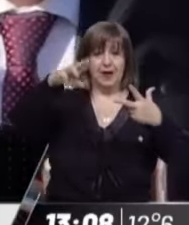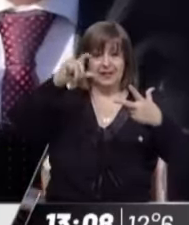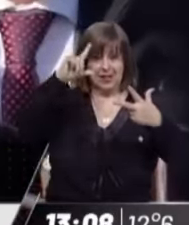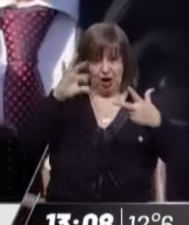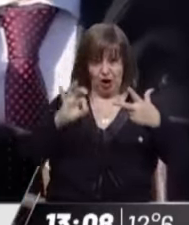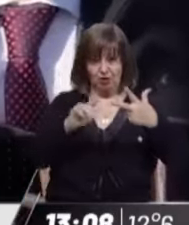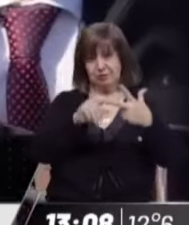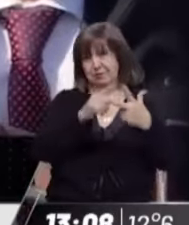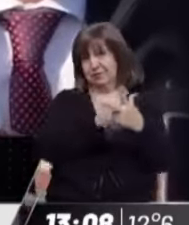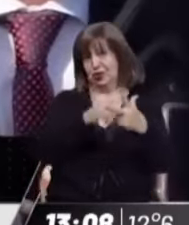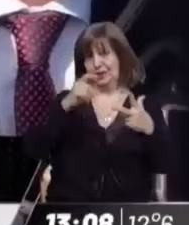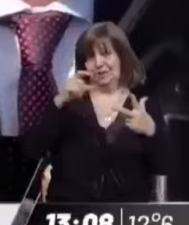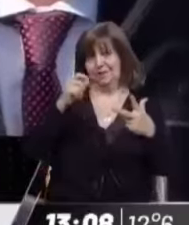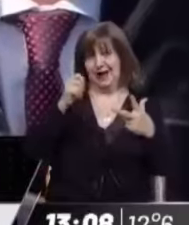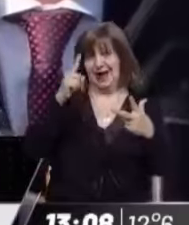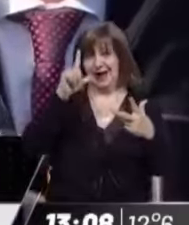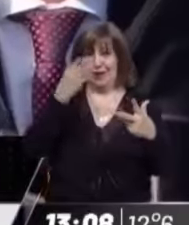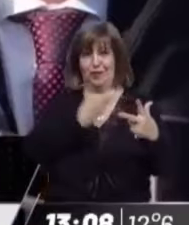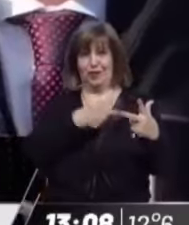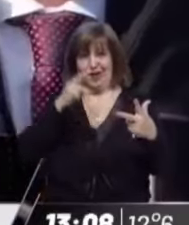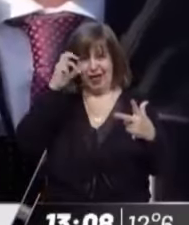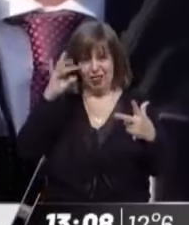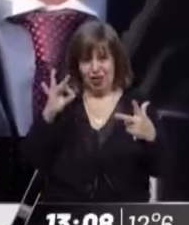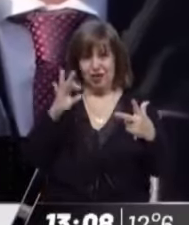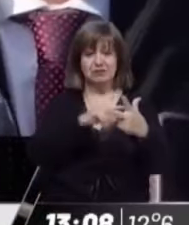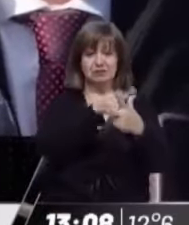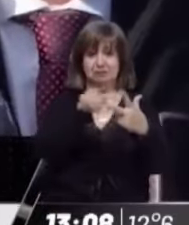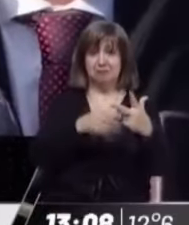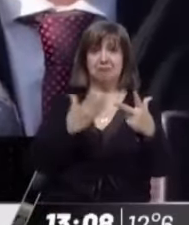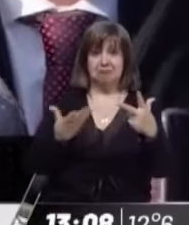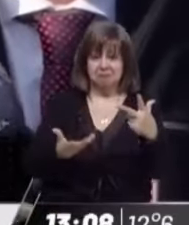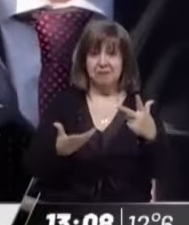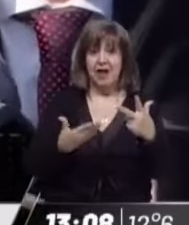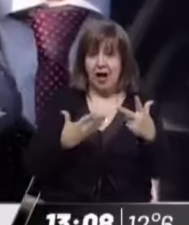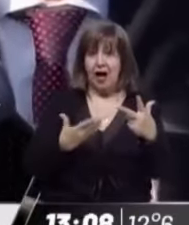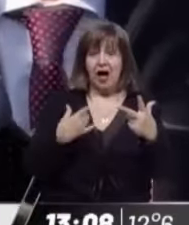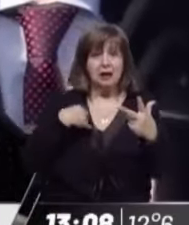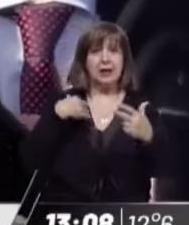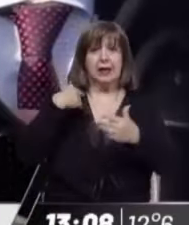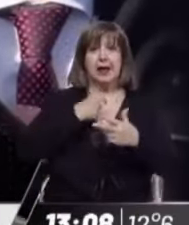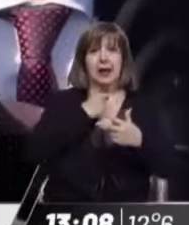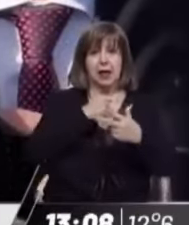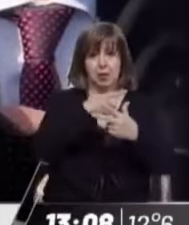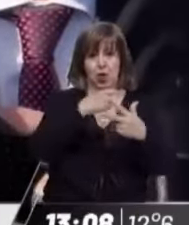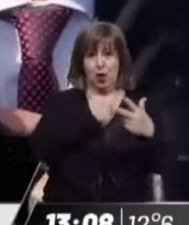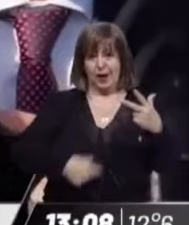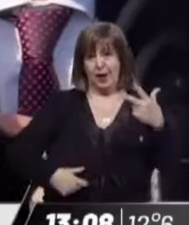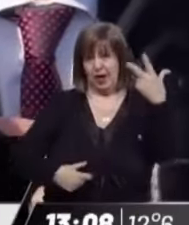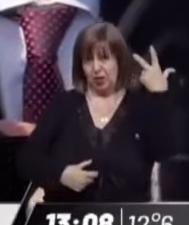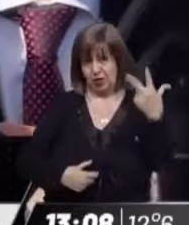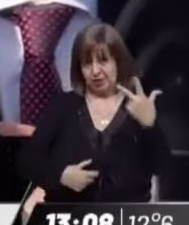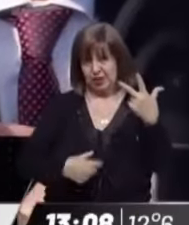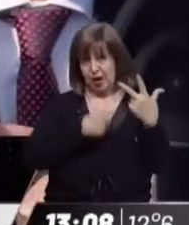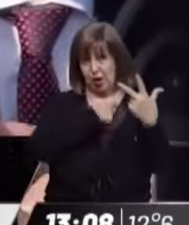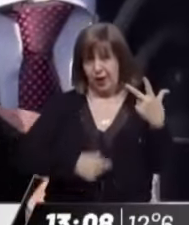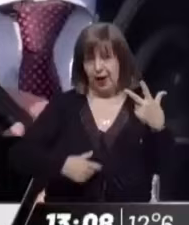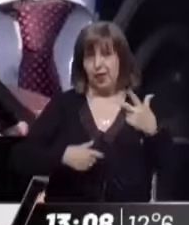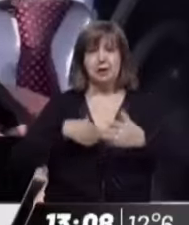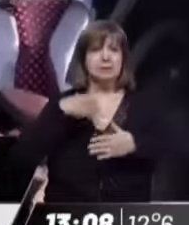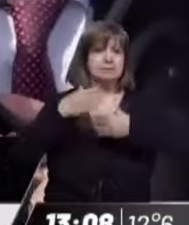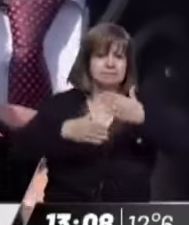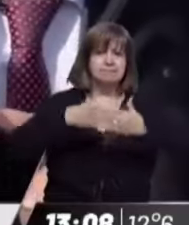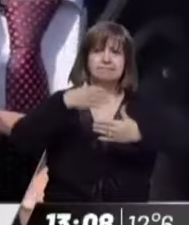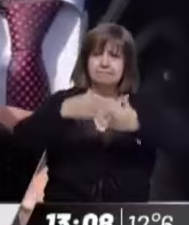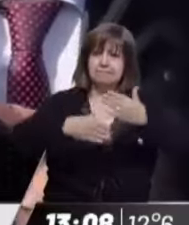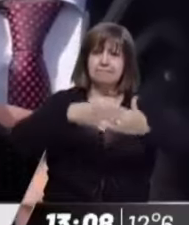En Mendoza estamos haciendo lo propio también. Hay muchos bolsones de improductividad en los estados provinciales que tenemos que mejorar, que